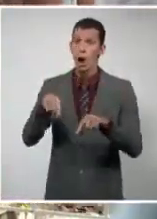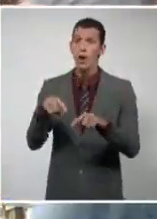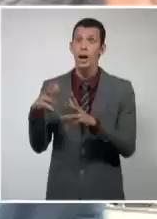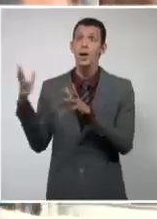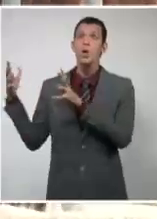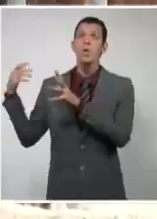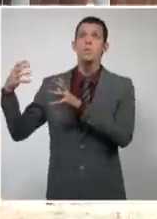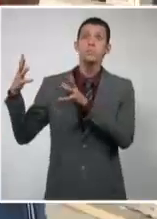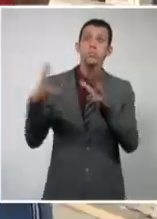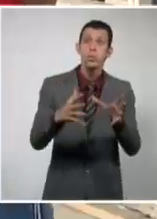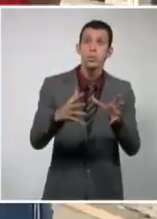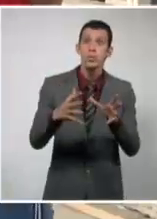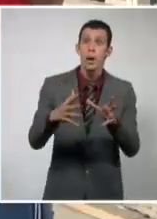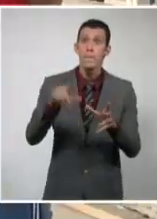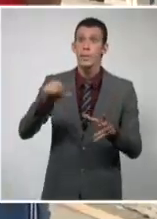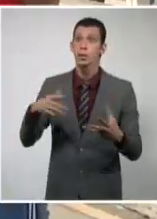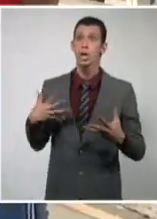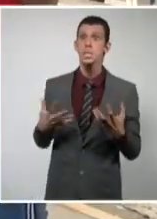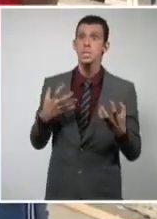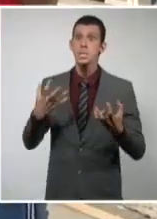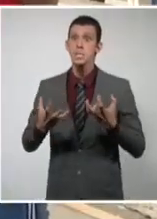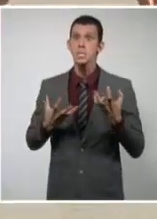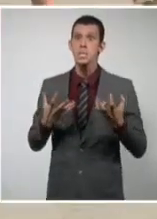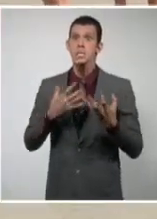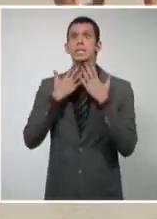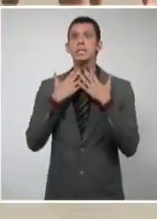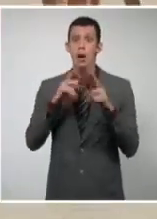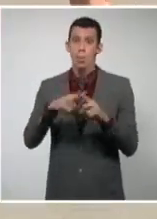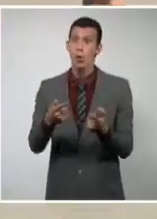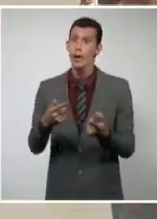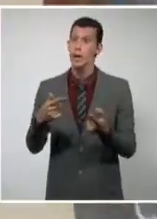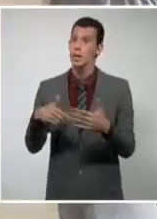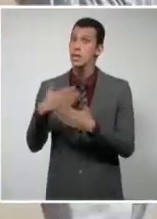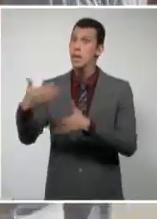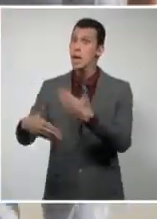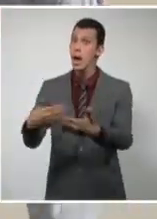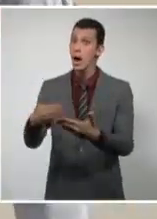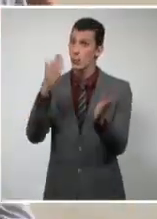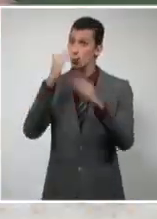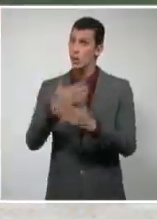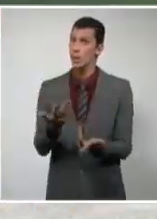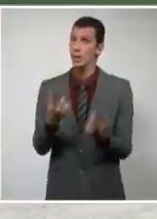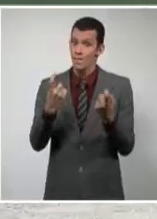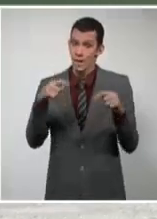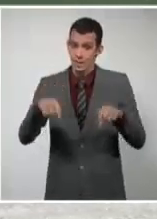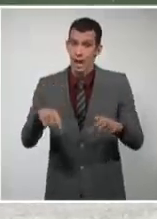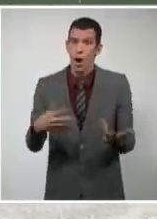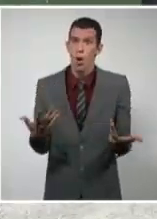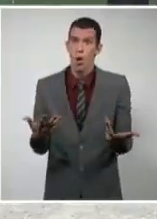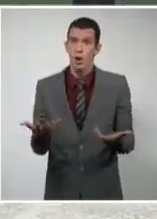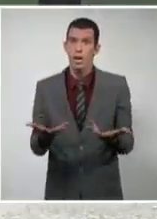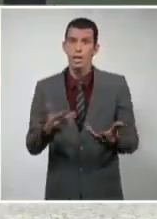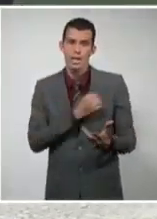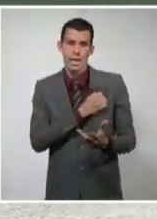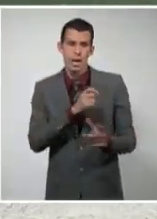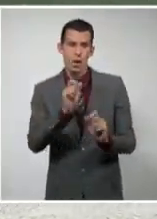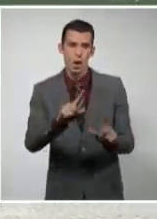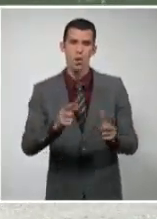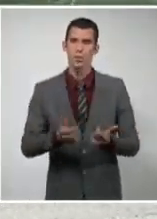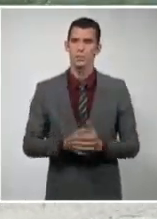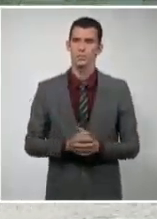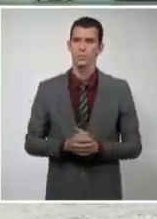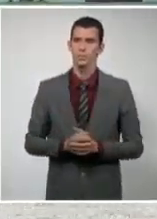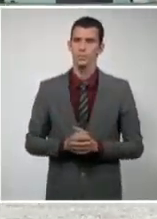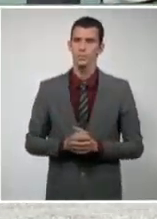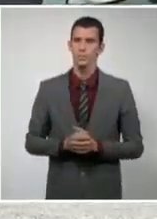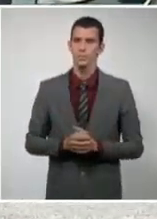necesitan el aseo. Es la escasez la principal causa de las colas en Cuba. Un tema que ha estado motivado, según datos oficiales, por los problemas